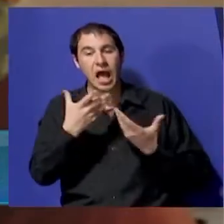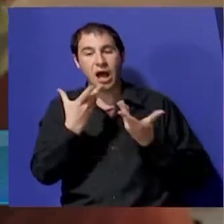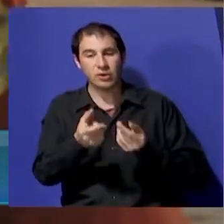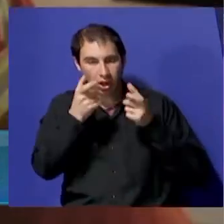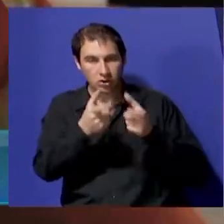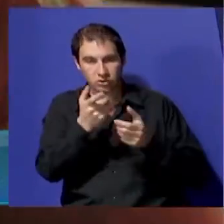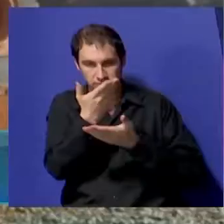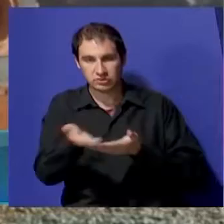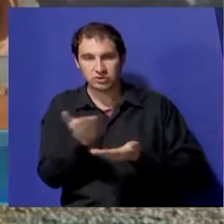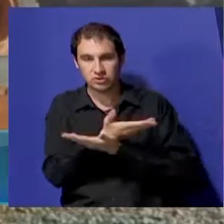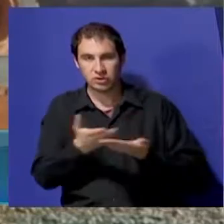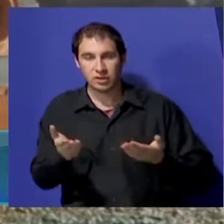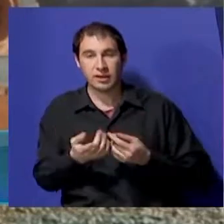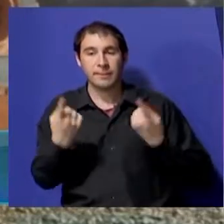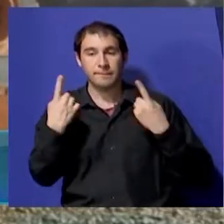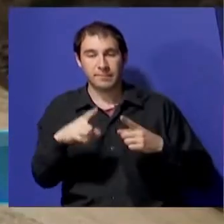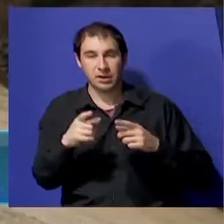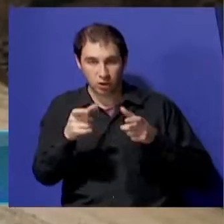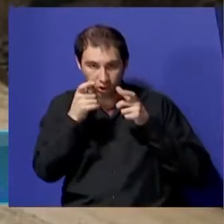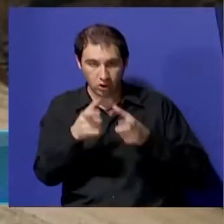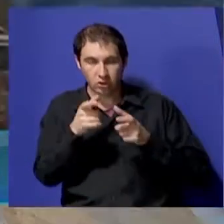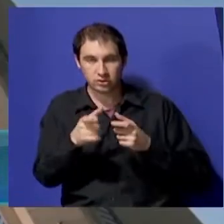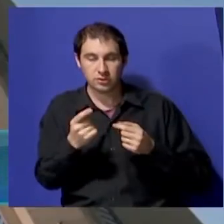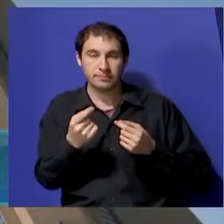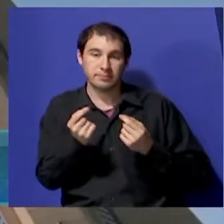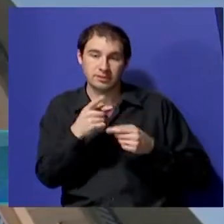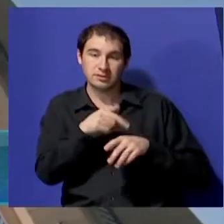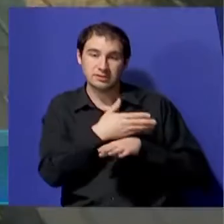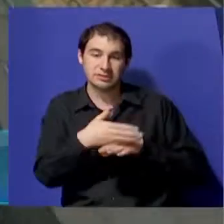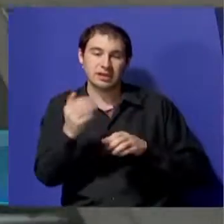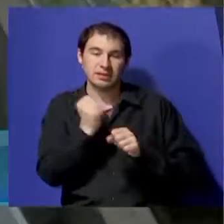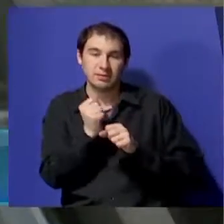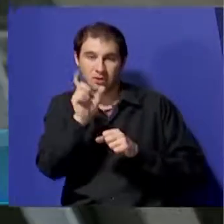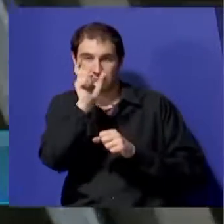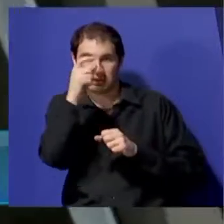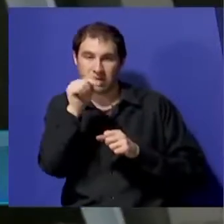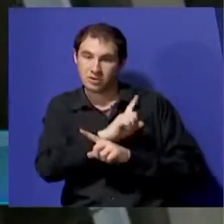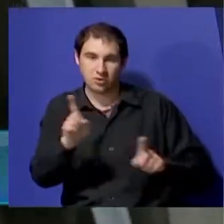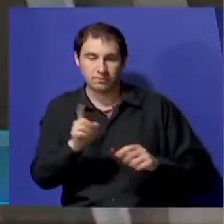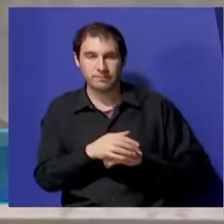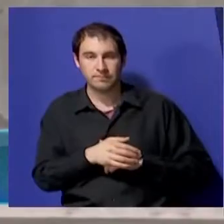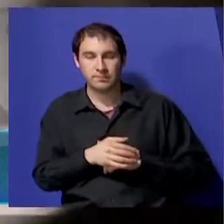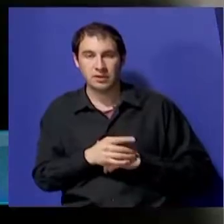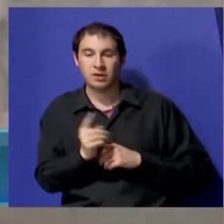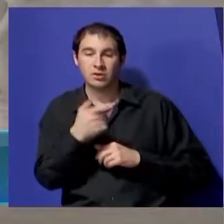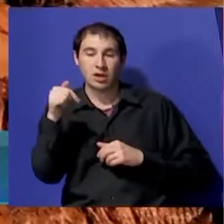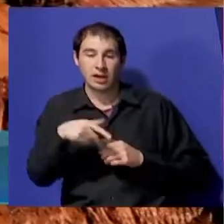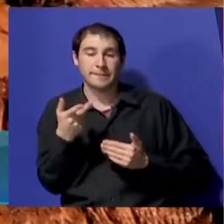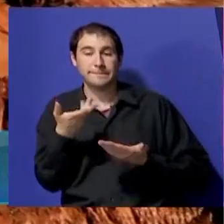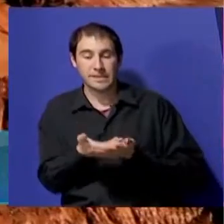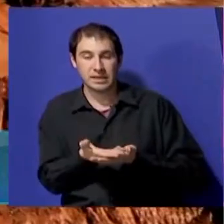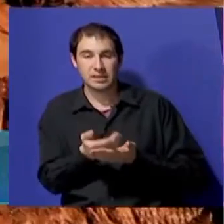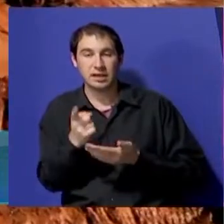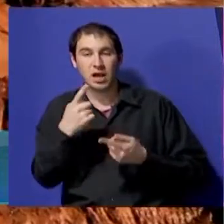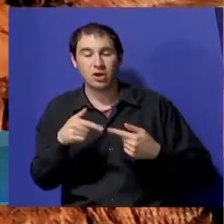control ciudadano, pero al control para que siga la actividad megaminera no. Nosotros estamos pidiendo que se